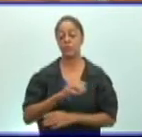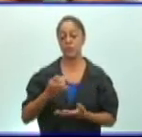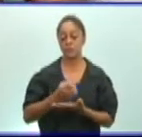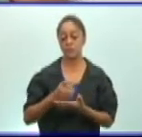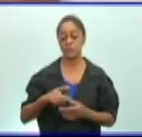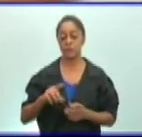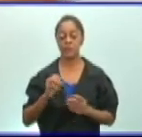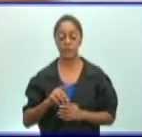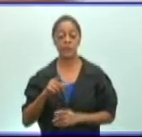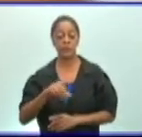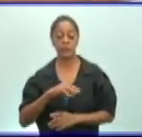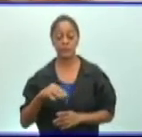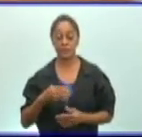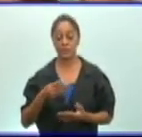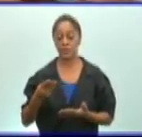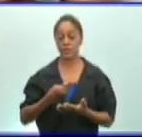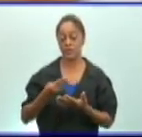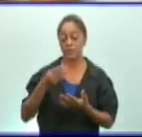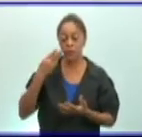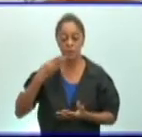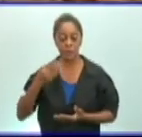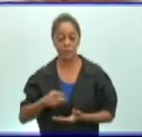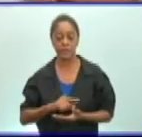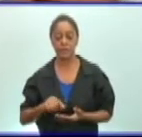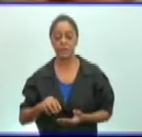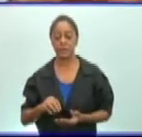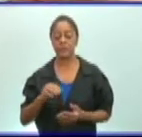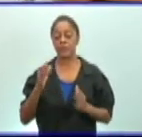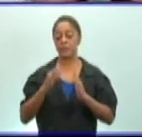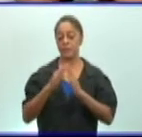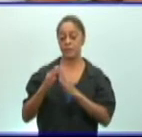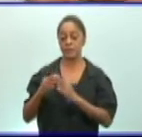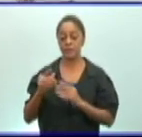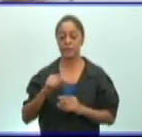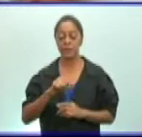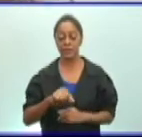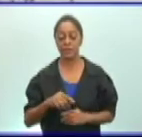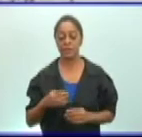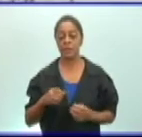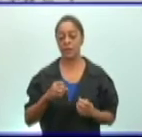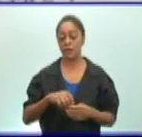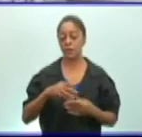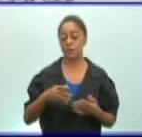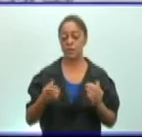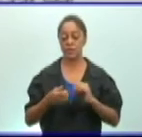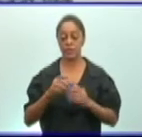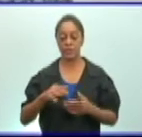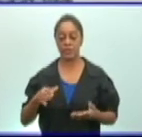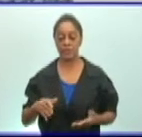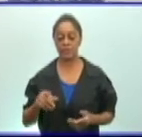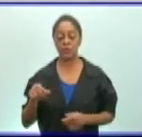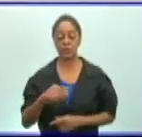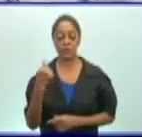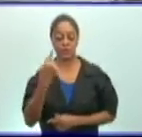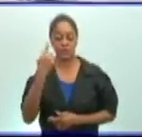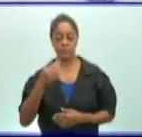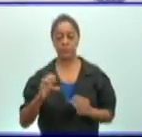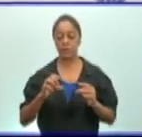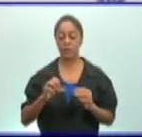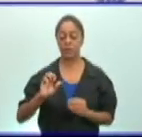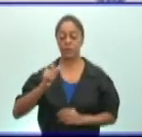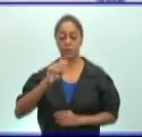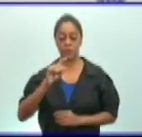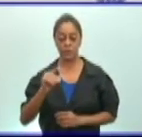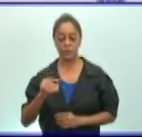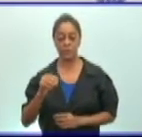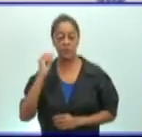Con frecuencia los poetas les convertían en celebridades y vivían el resto de sus vidas a costa del erario. Los primeros Juegos Olímpicos se